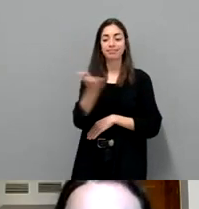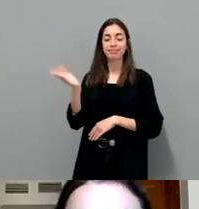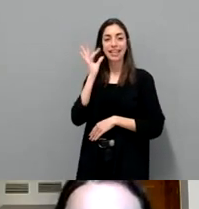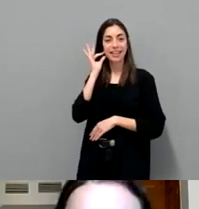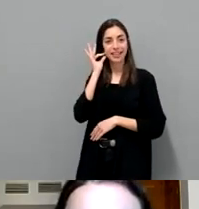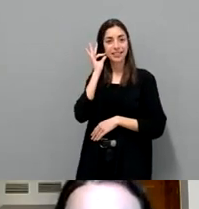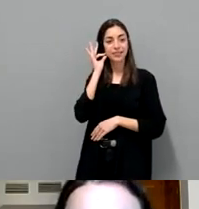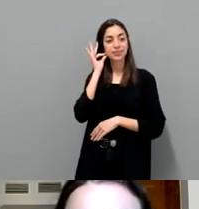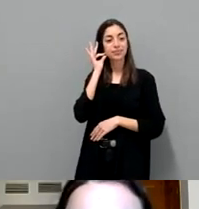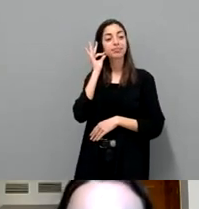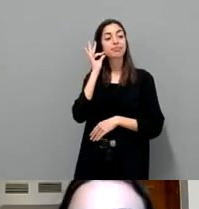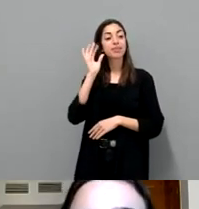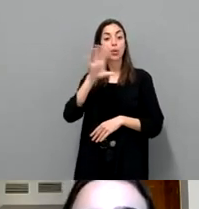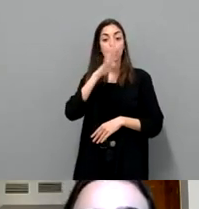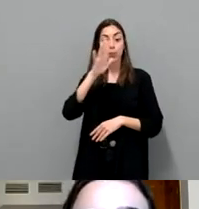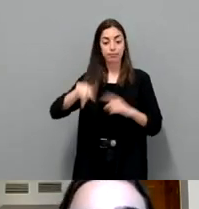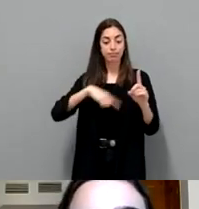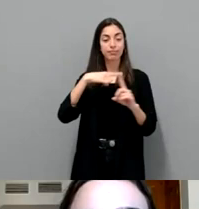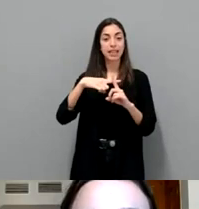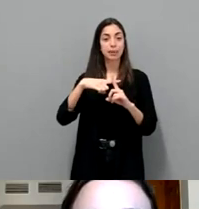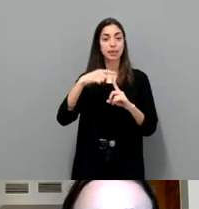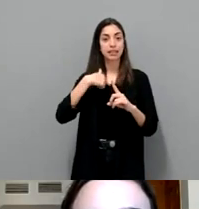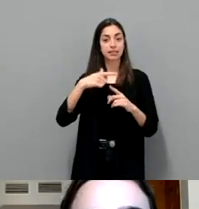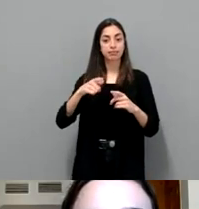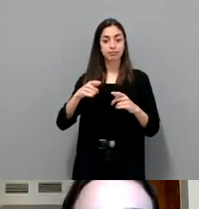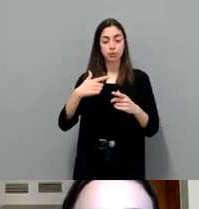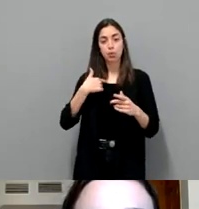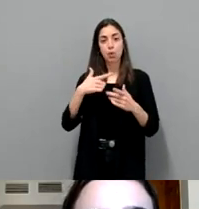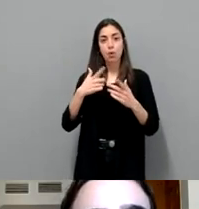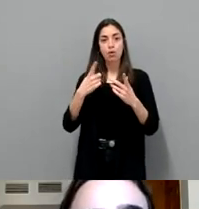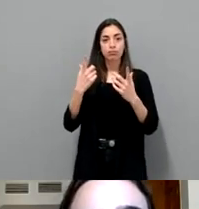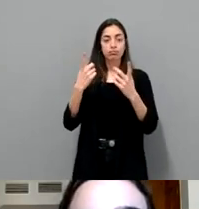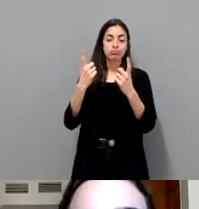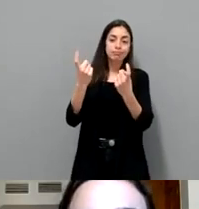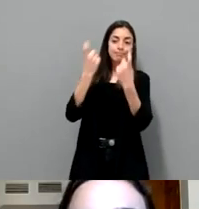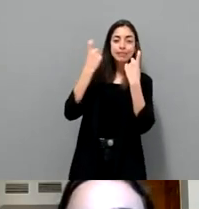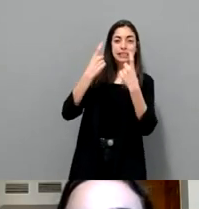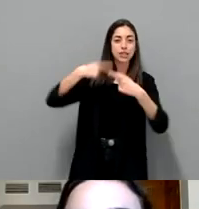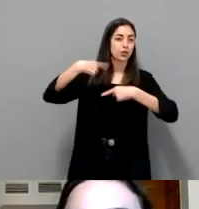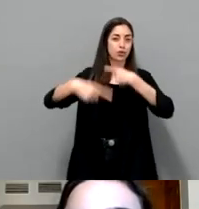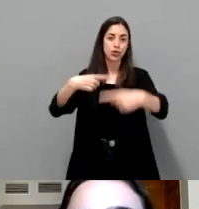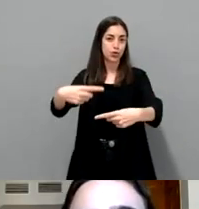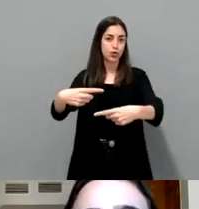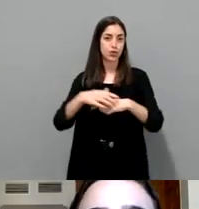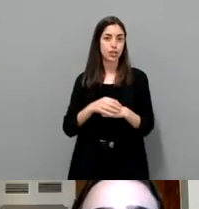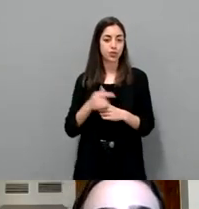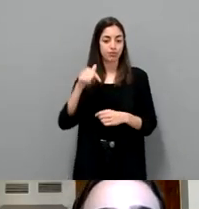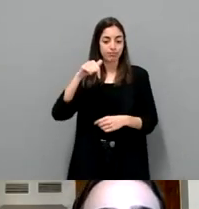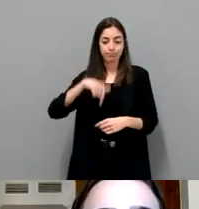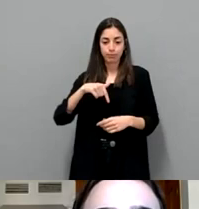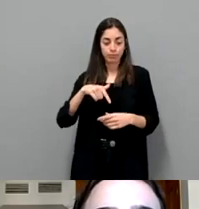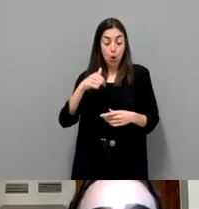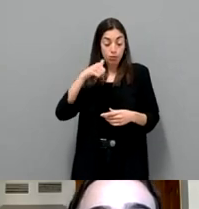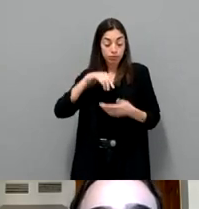que además ellas me dan lecciones de vida cada día. Aprendo muchísimo de ellas